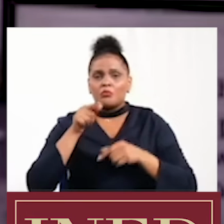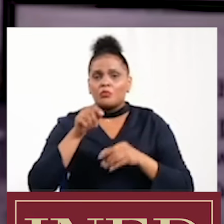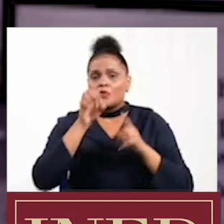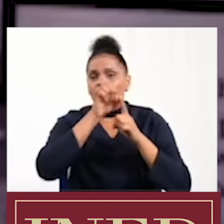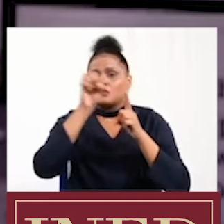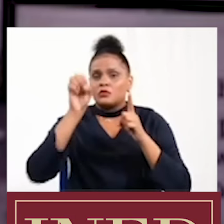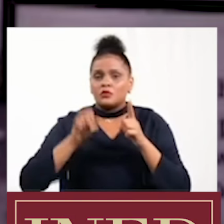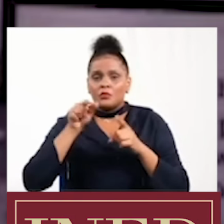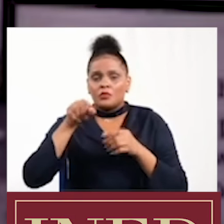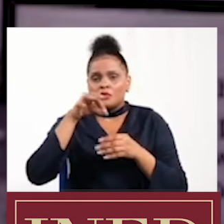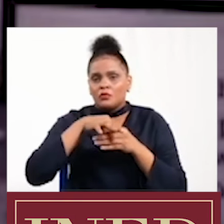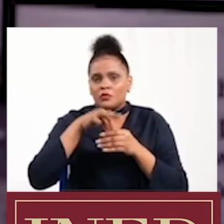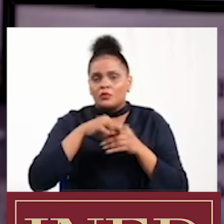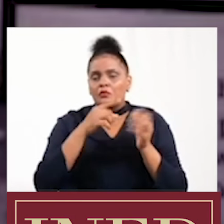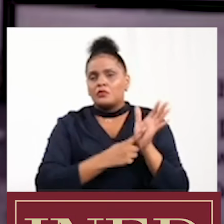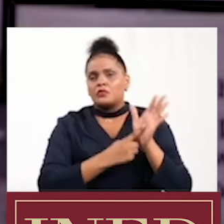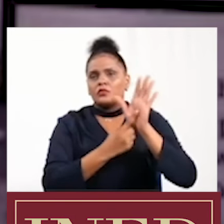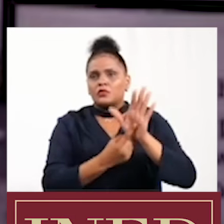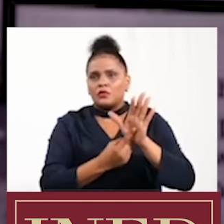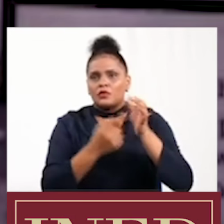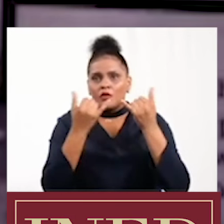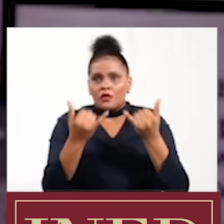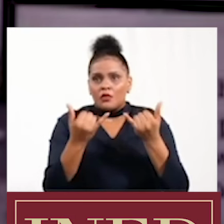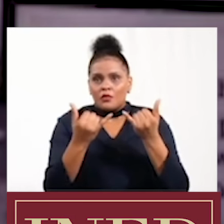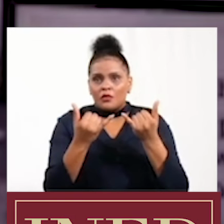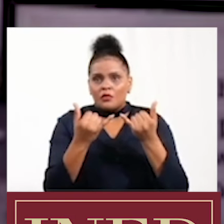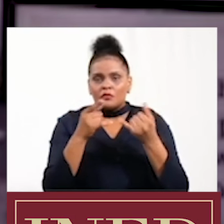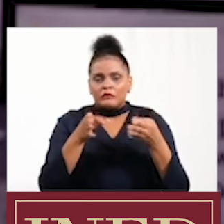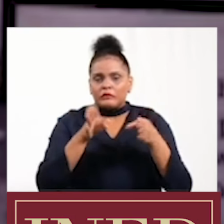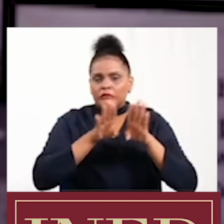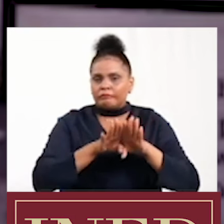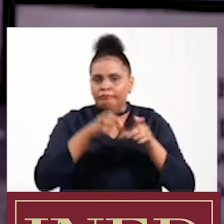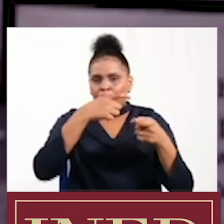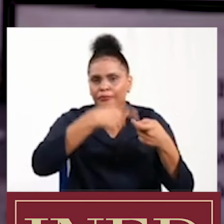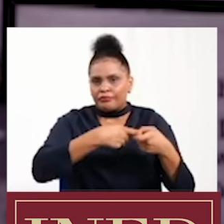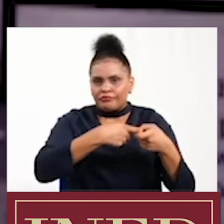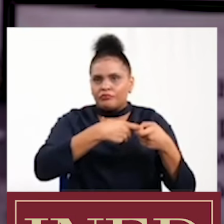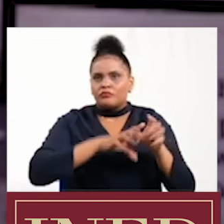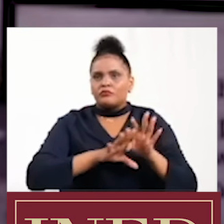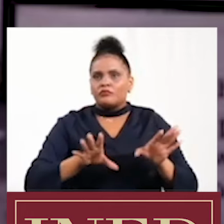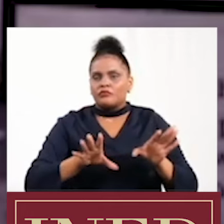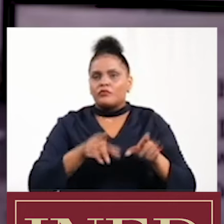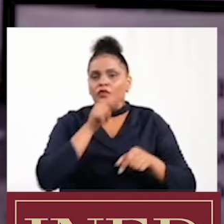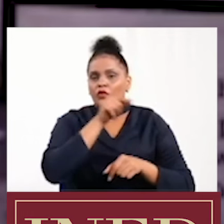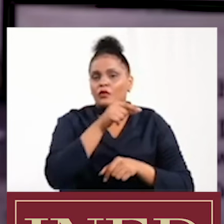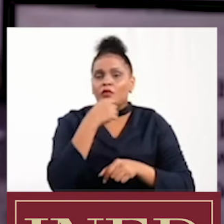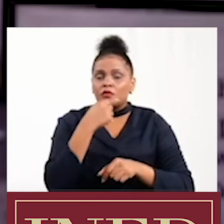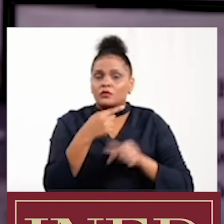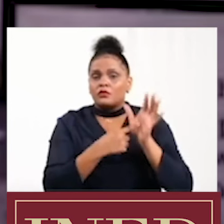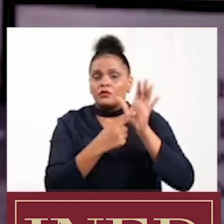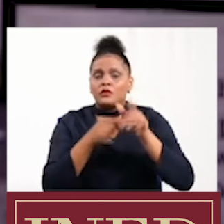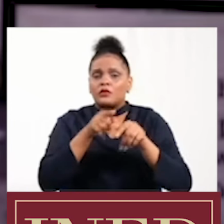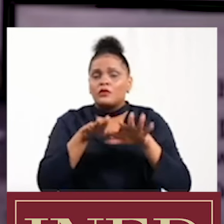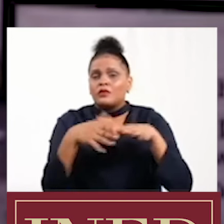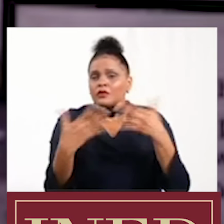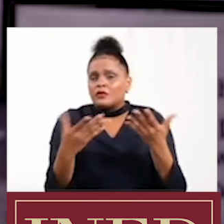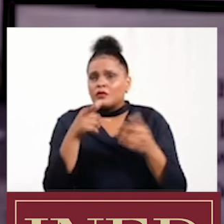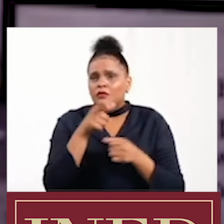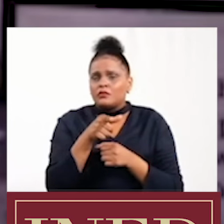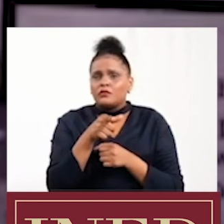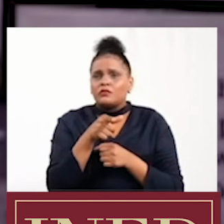electorales de representación proporcional y listas cerradas y bloqueadas donde lo que se establezca es un mandato de